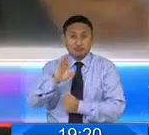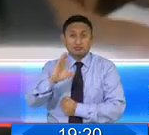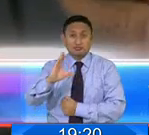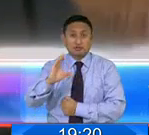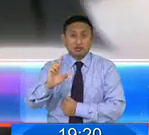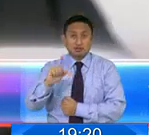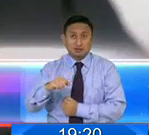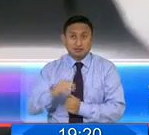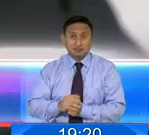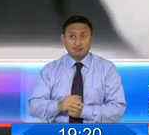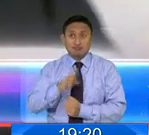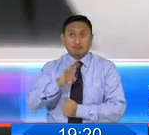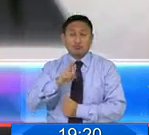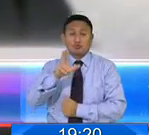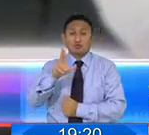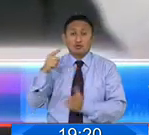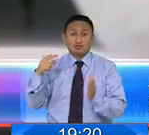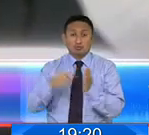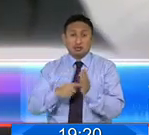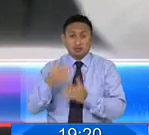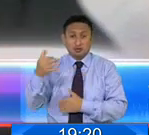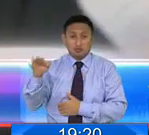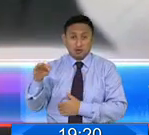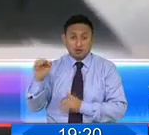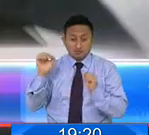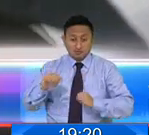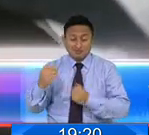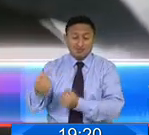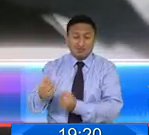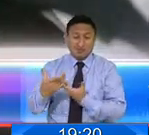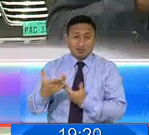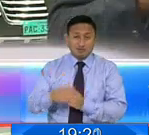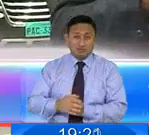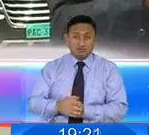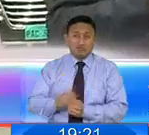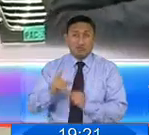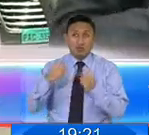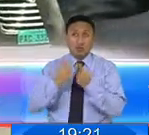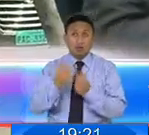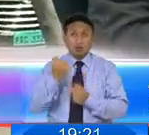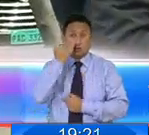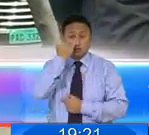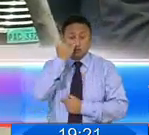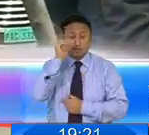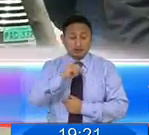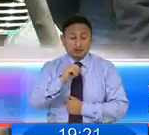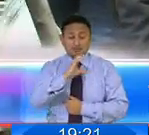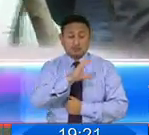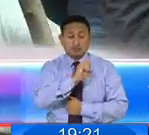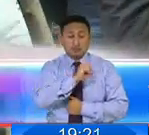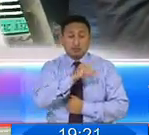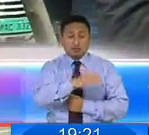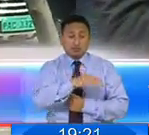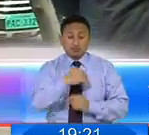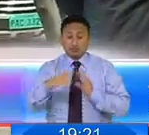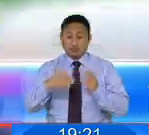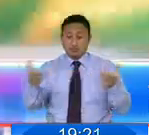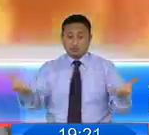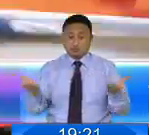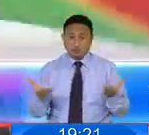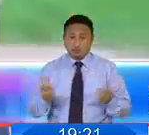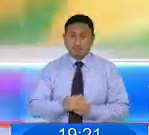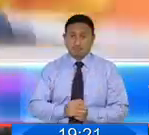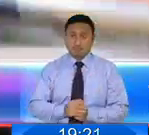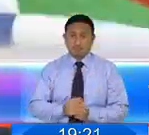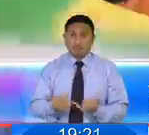expediente consta de más de 43.000 fojas, con información remitida tanto de Pachakutik como del Consejo Nacional Electoral.